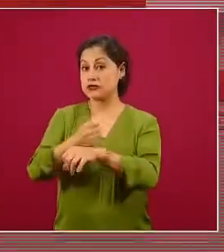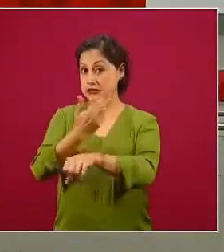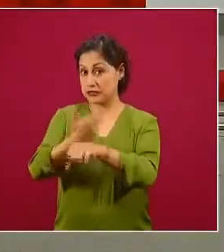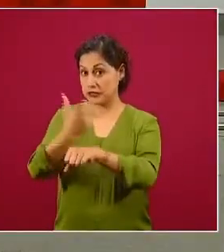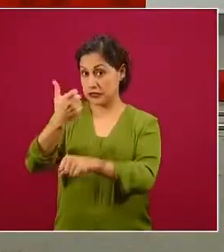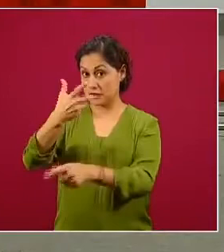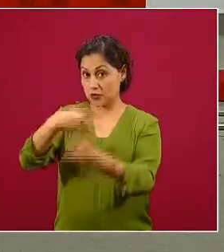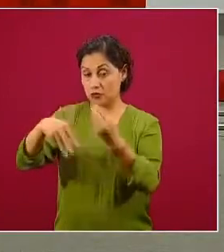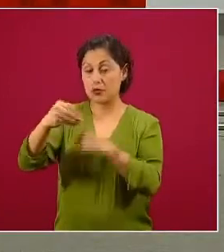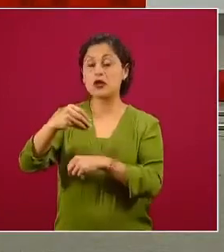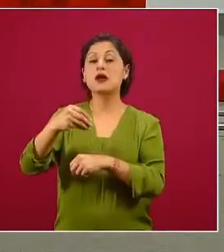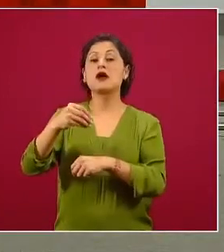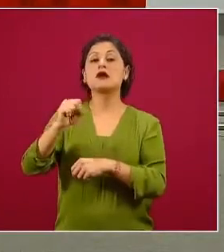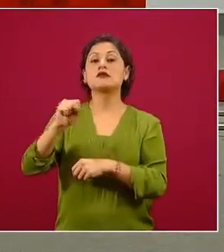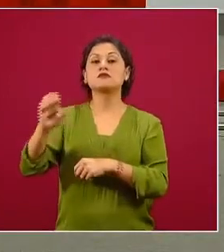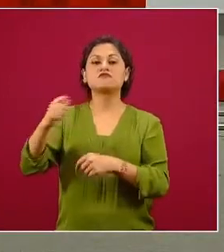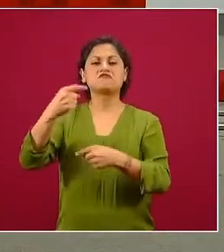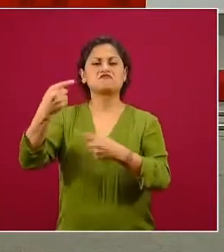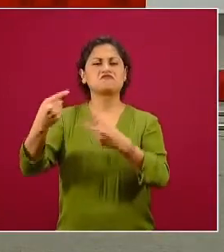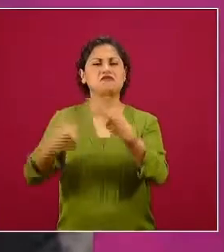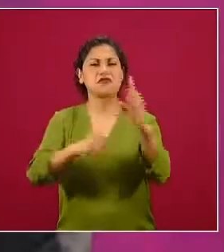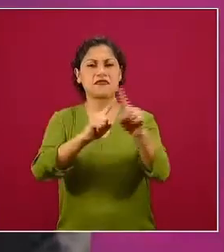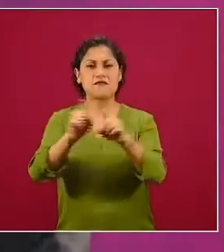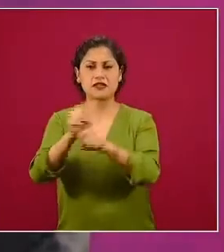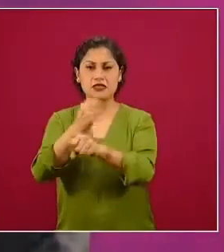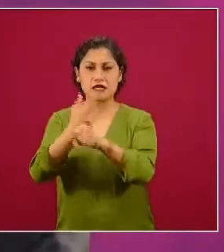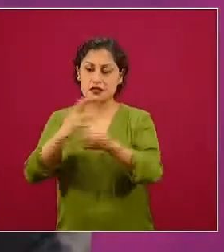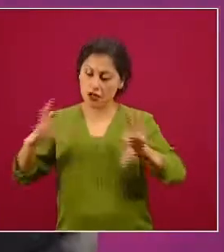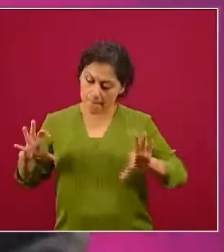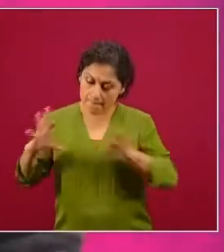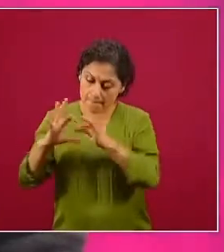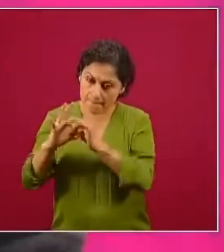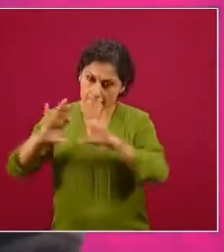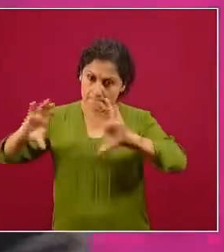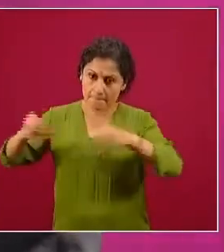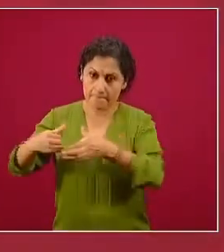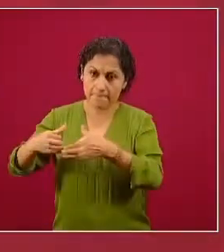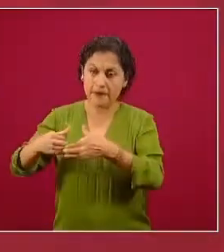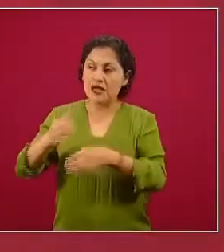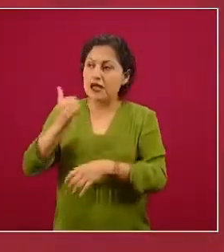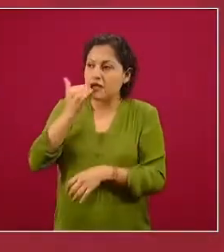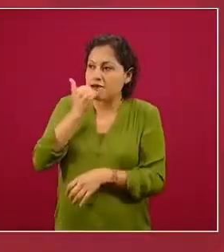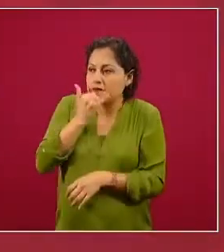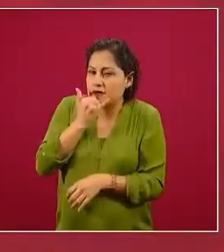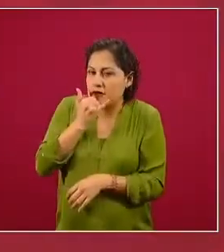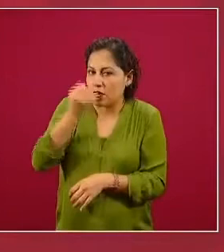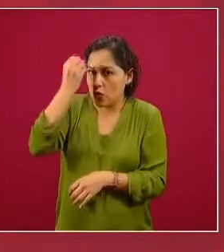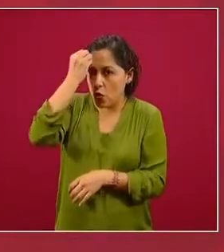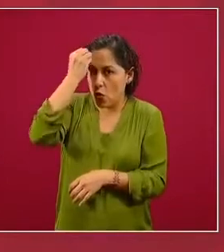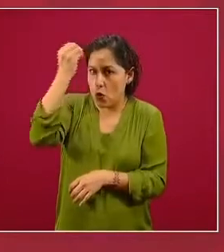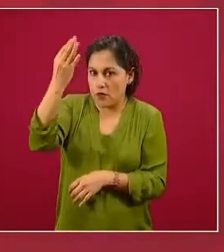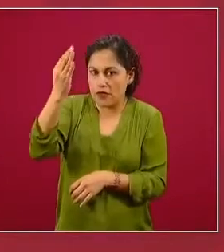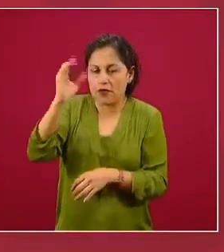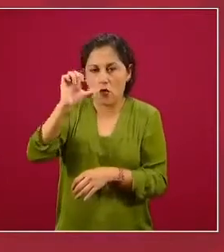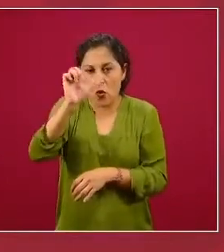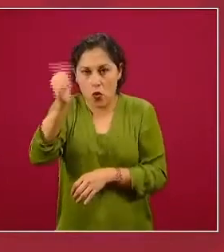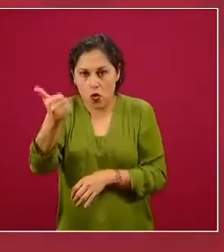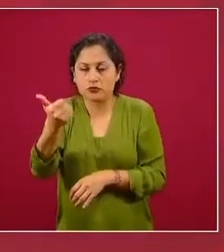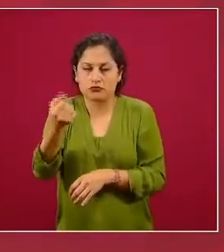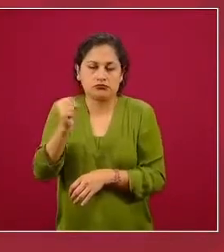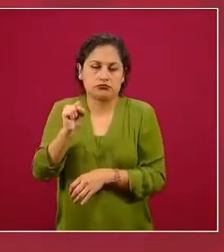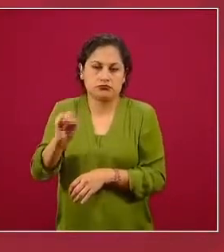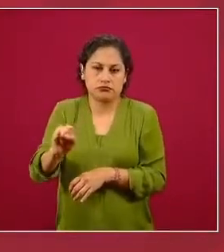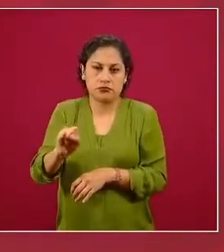Economía, varias. Que no se ofenda a nadie que omita y haga una lista corta.